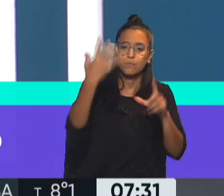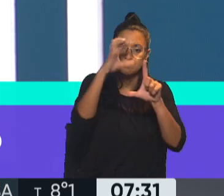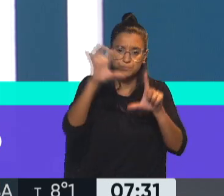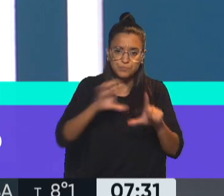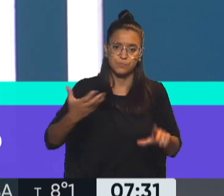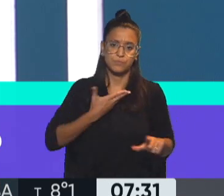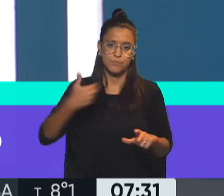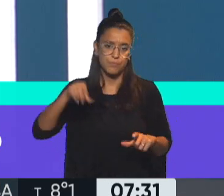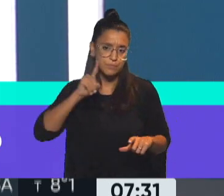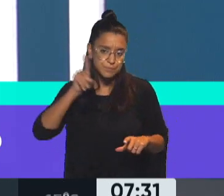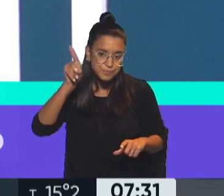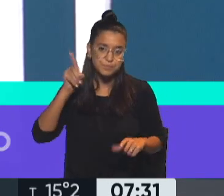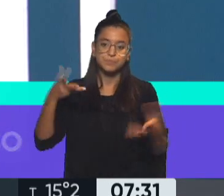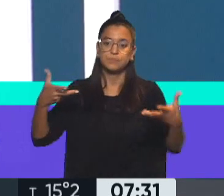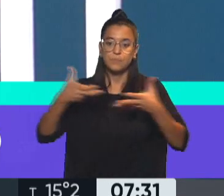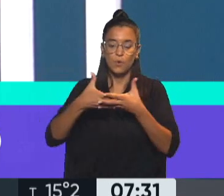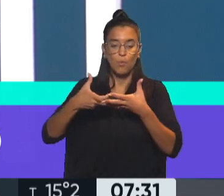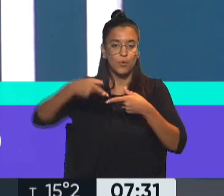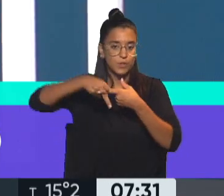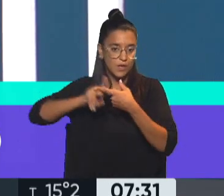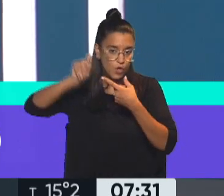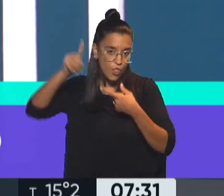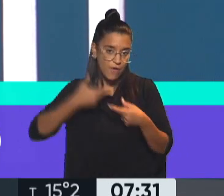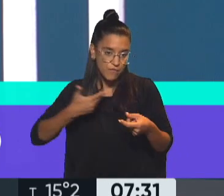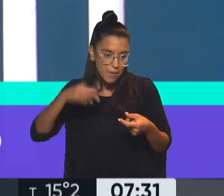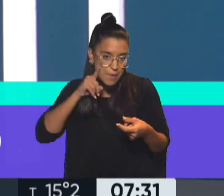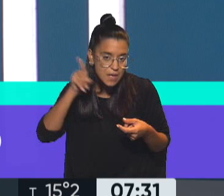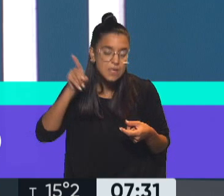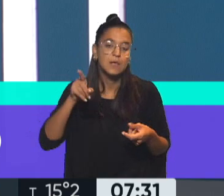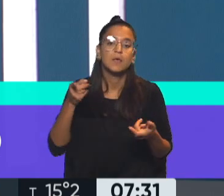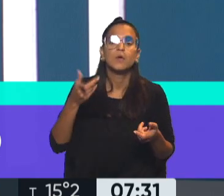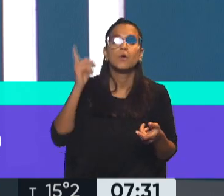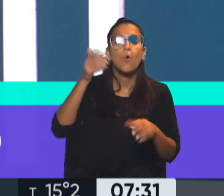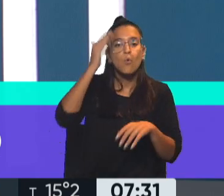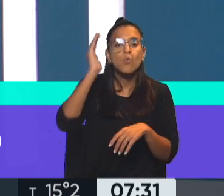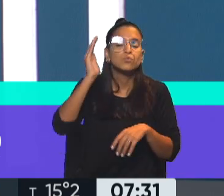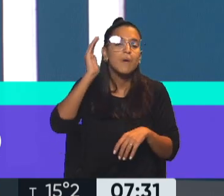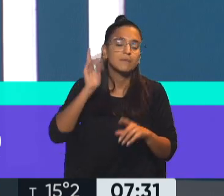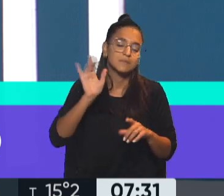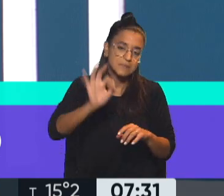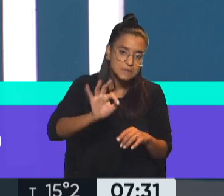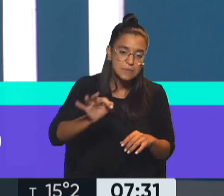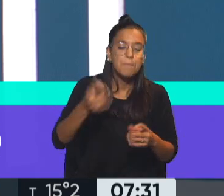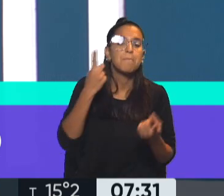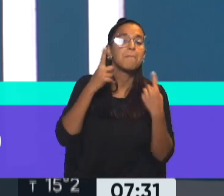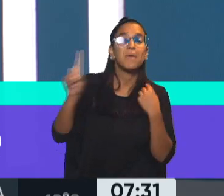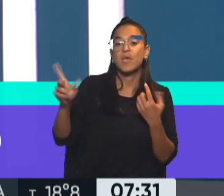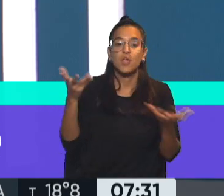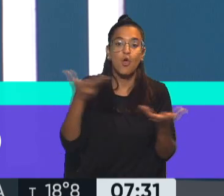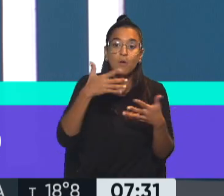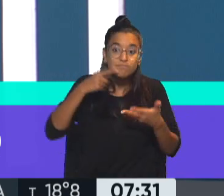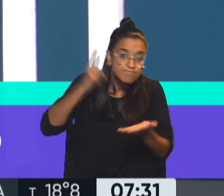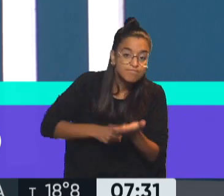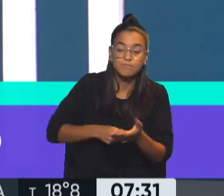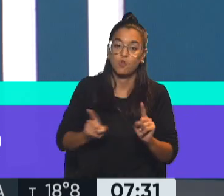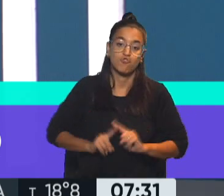el fondo monetario internacional con el staff del fondo es decir que guzmán estaba al tanto pero no era el que tenía que definir